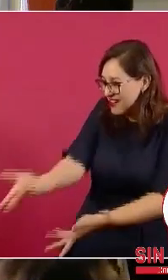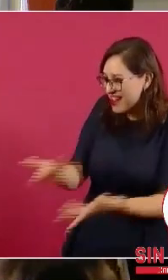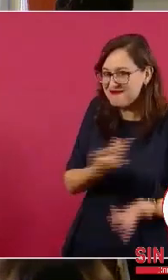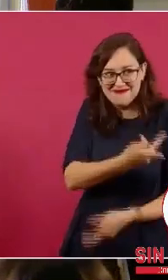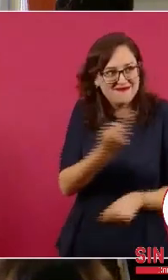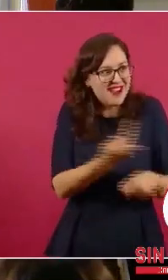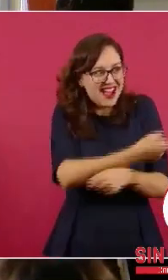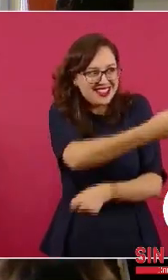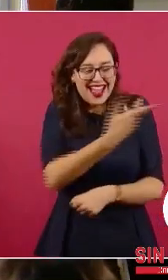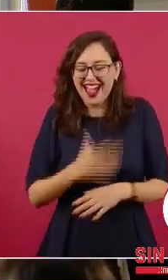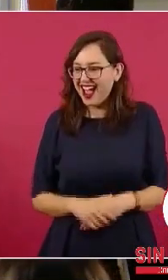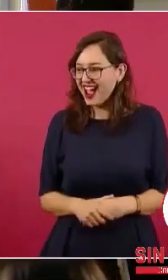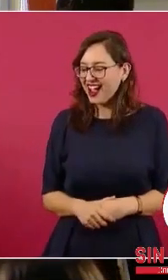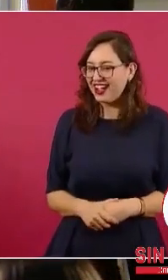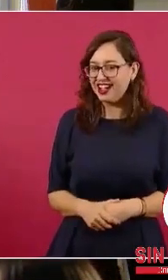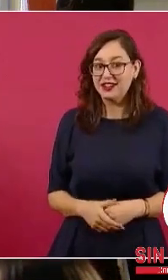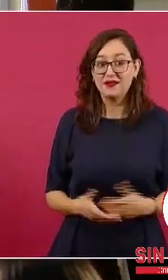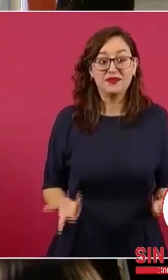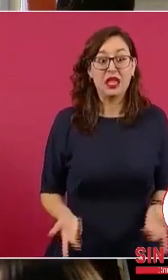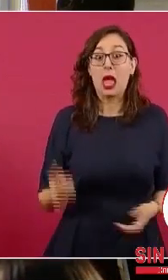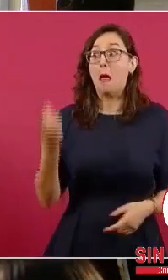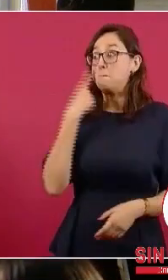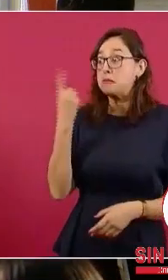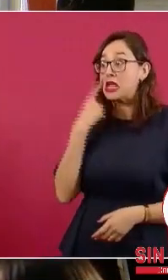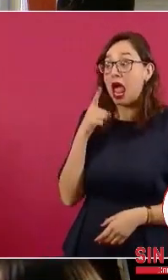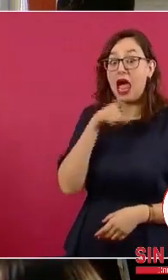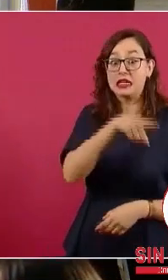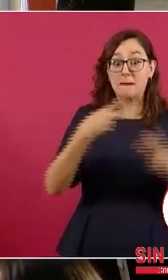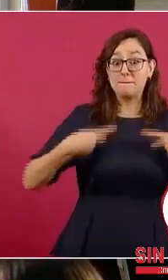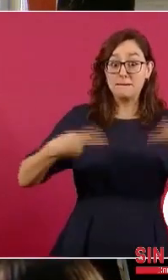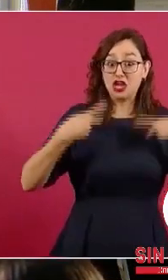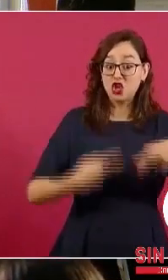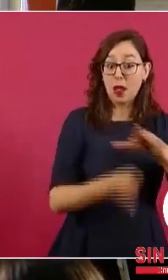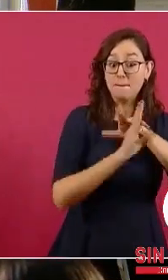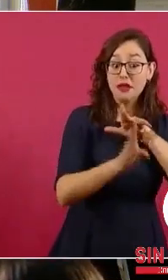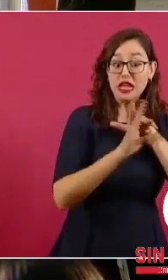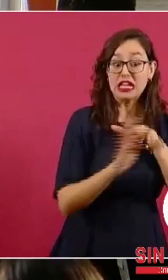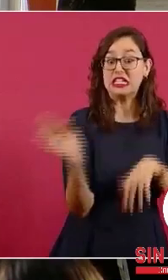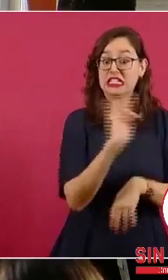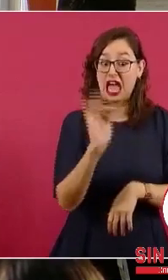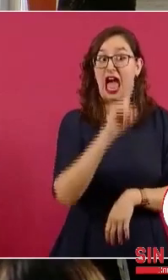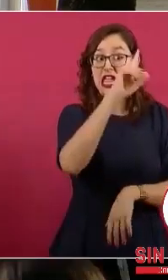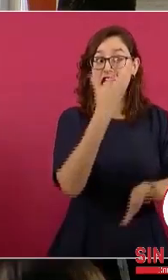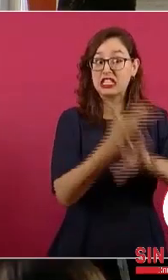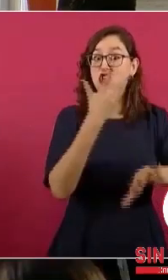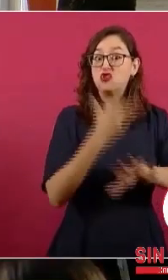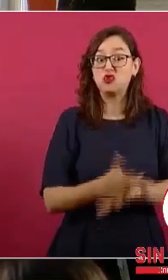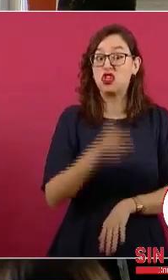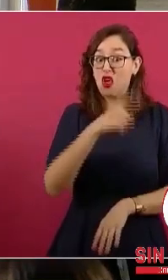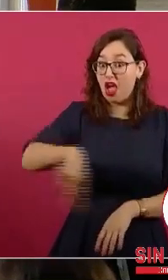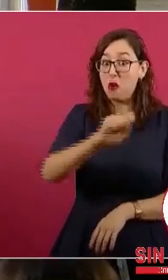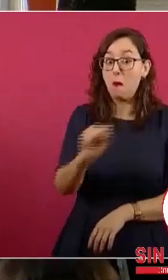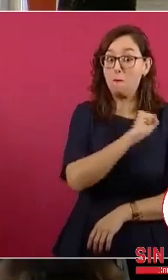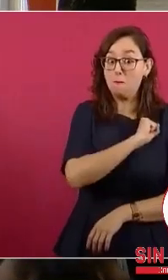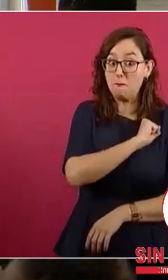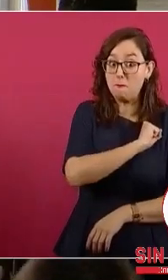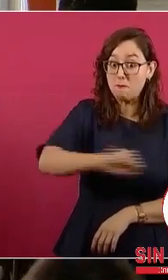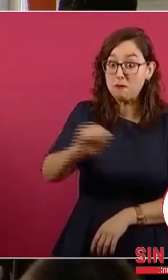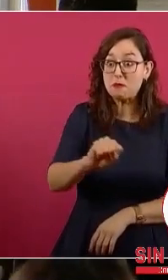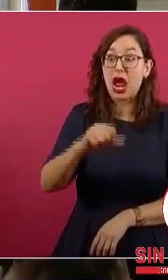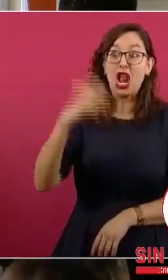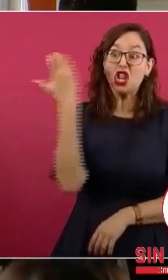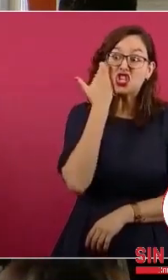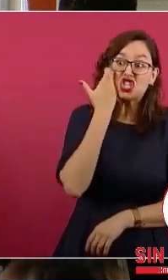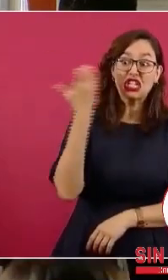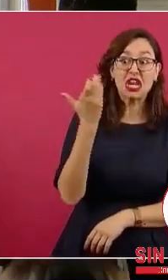esos ilegales sin documentación los estamos tolerando en México y se les ocurre hacer una chingadera en Estados Unidos, lo van a declarar como terrorismo.